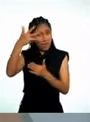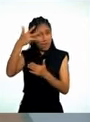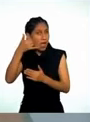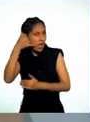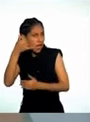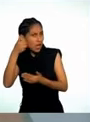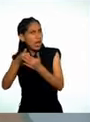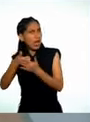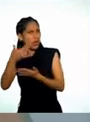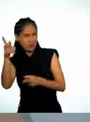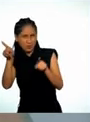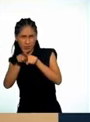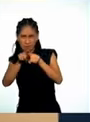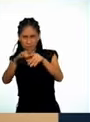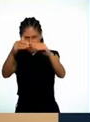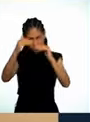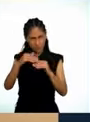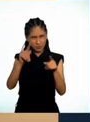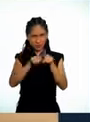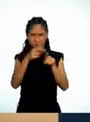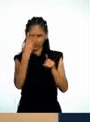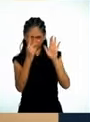u otras